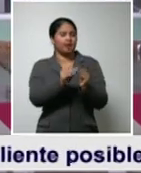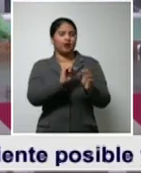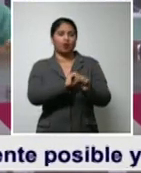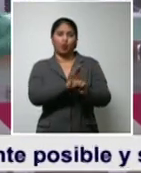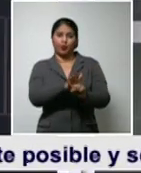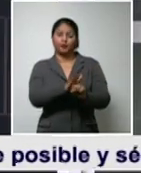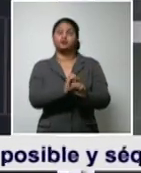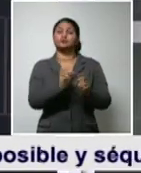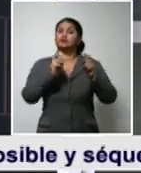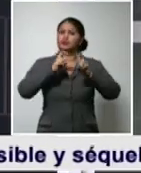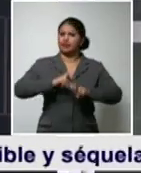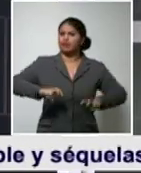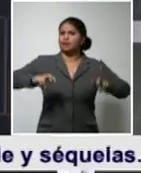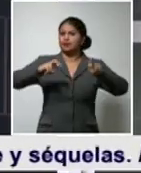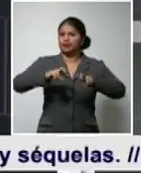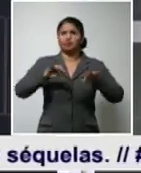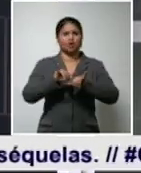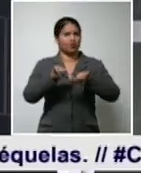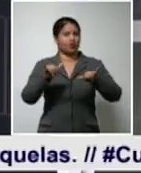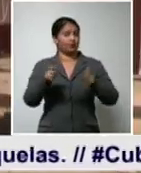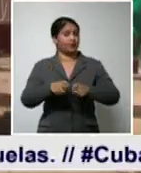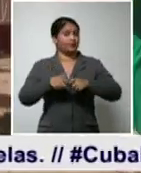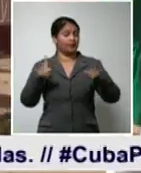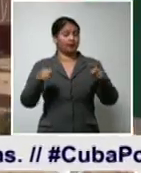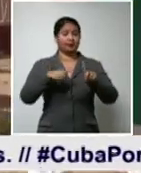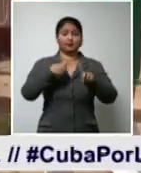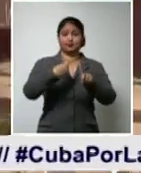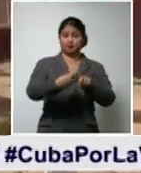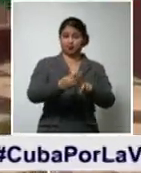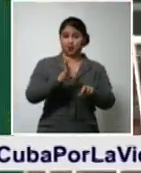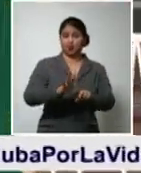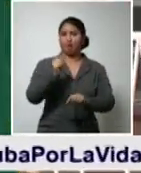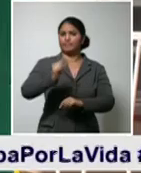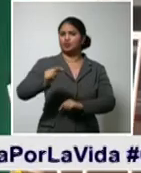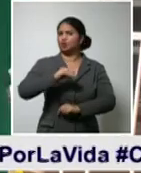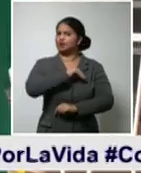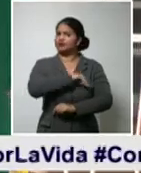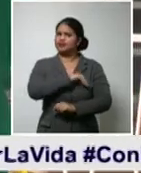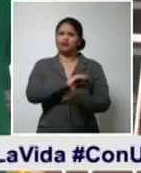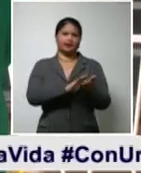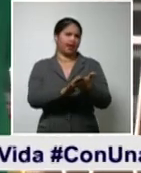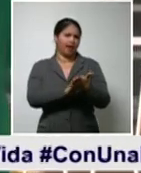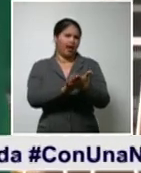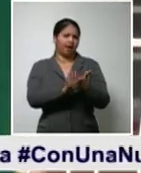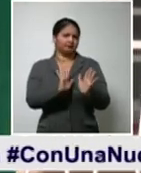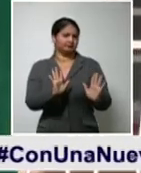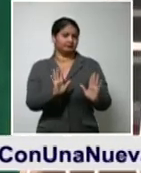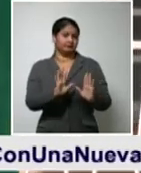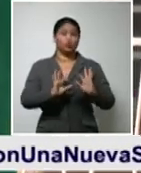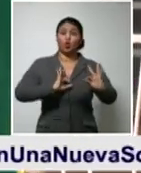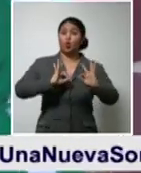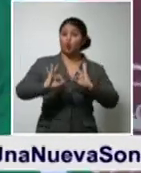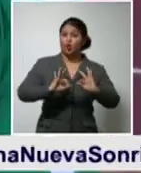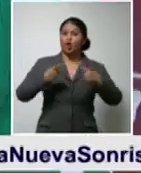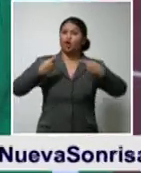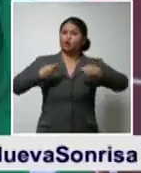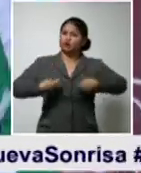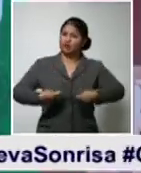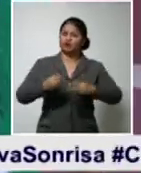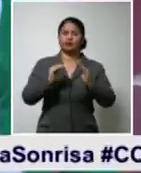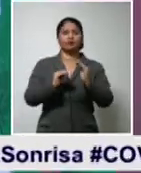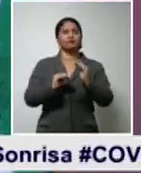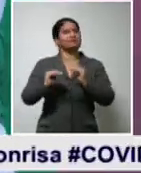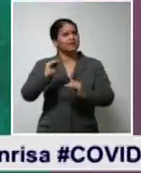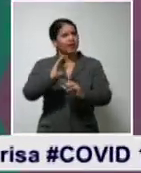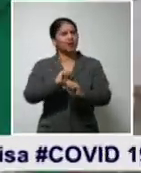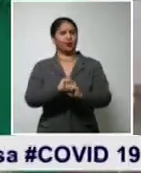de positivos asintomáticos, por lo que el cuidado es mayor. Extremar las medidas